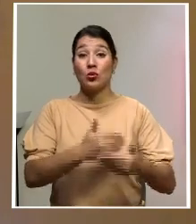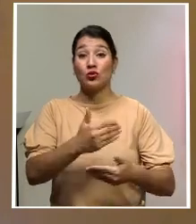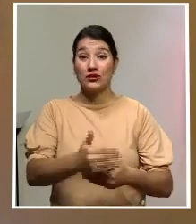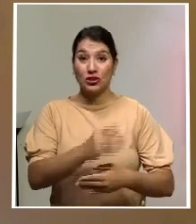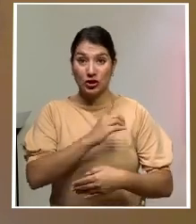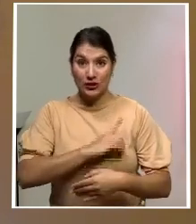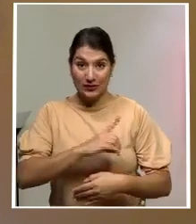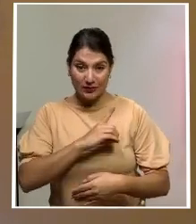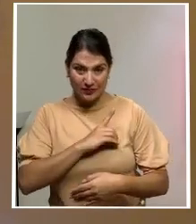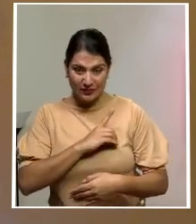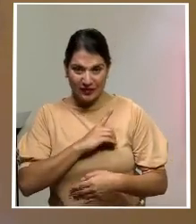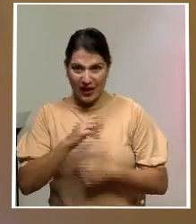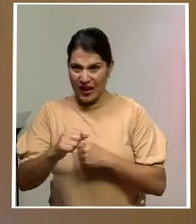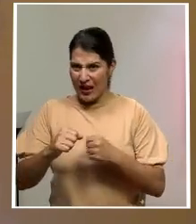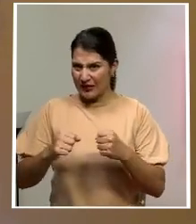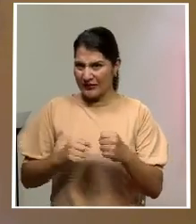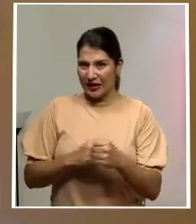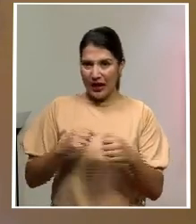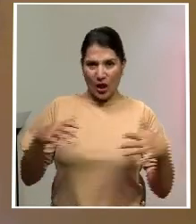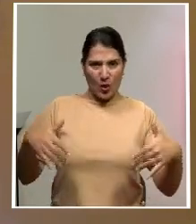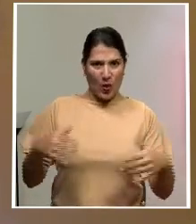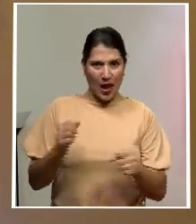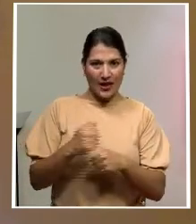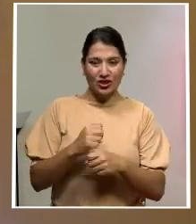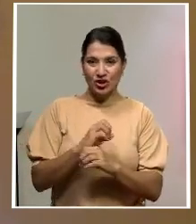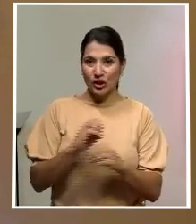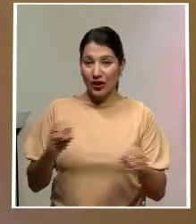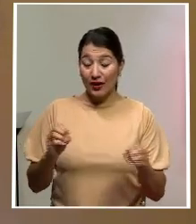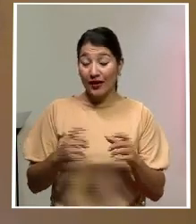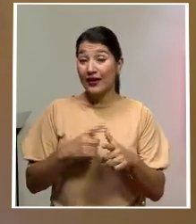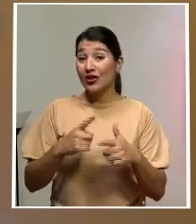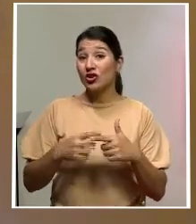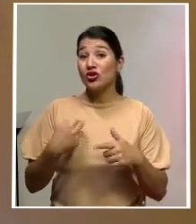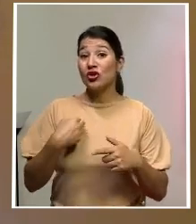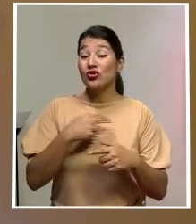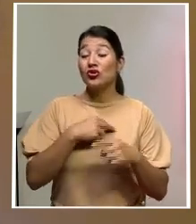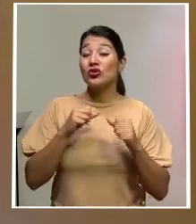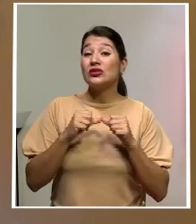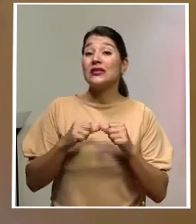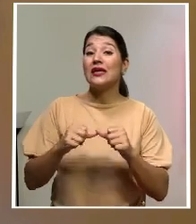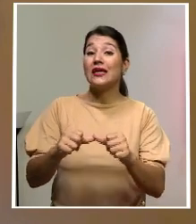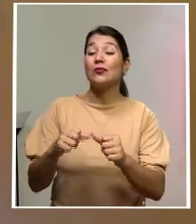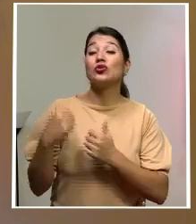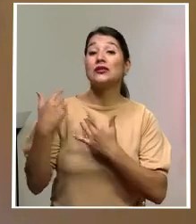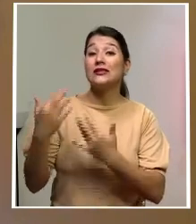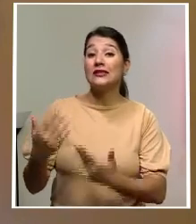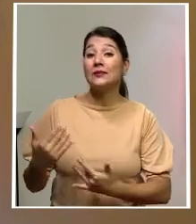pues no ha hecho nada y nosotros estamos esperando mientras el proceso